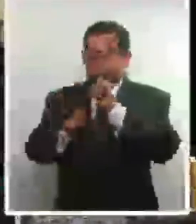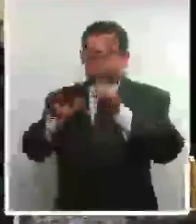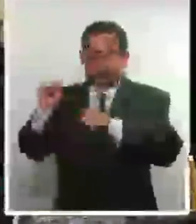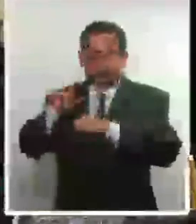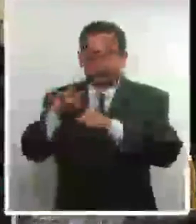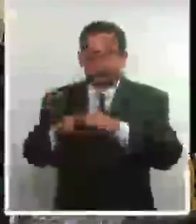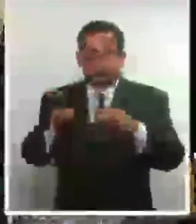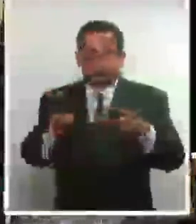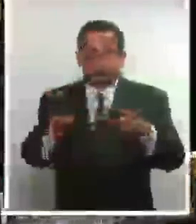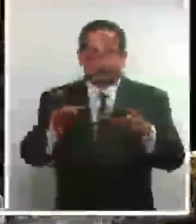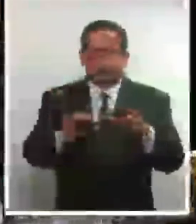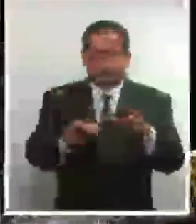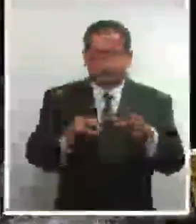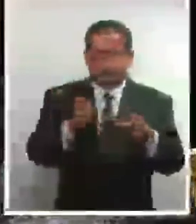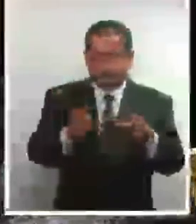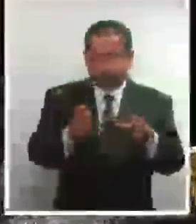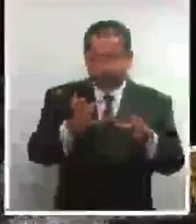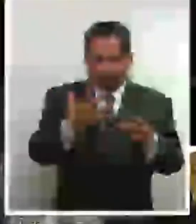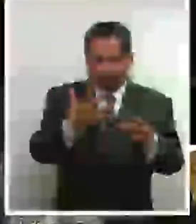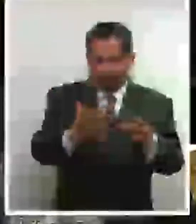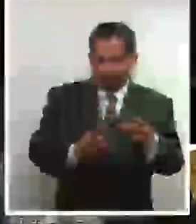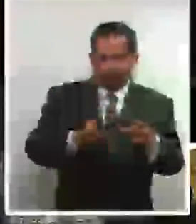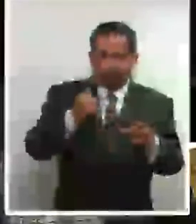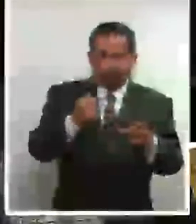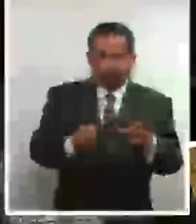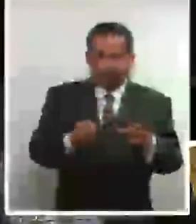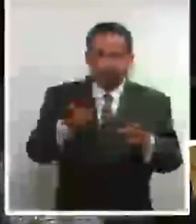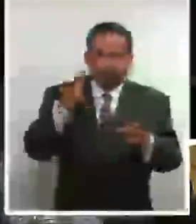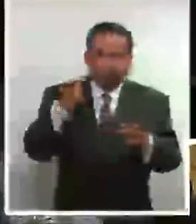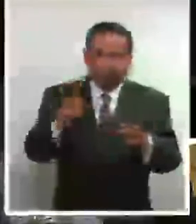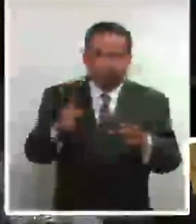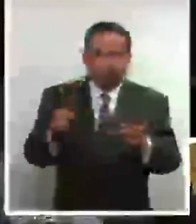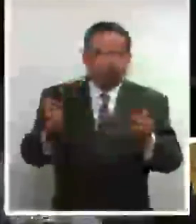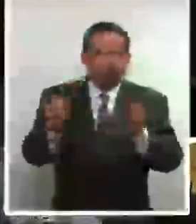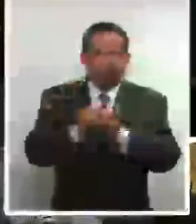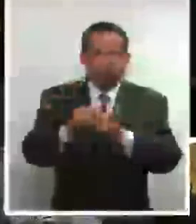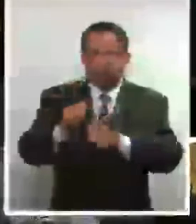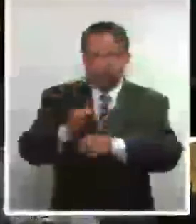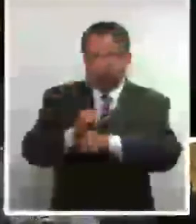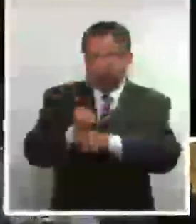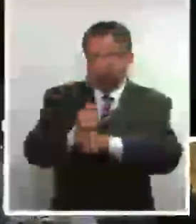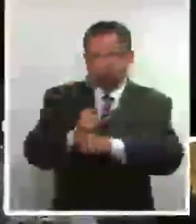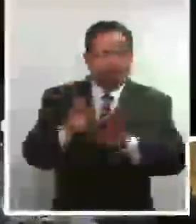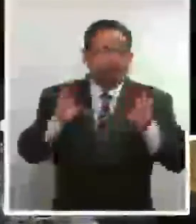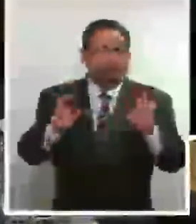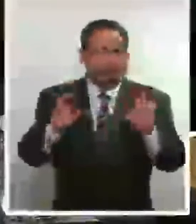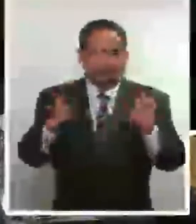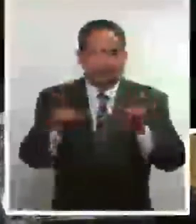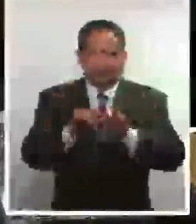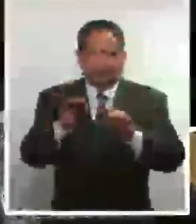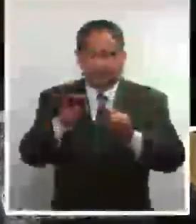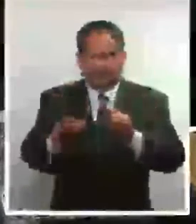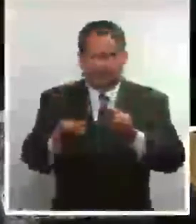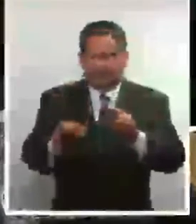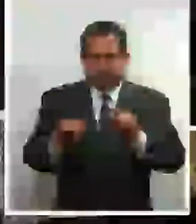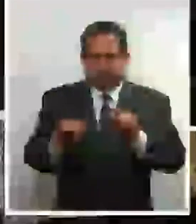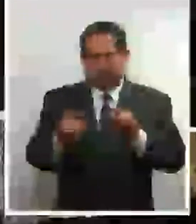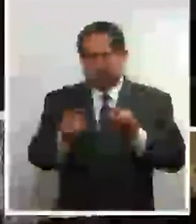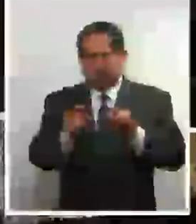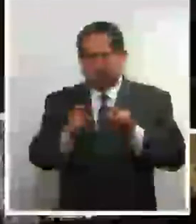Federal establece estos 5 años, pero como licenciado. Entonces se